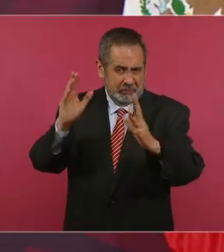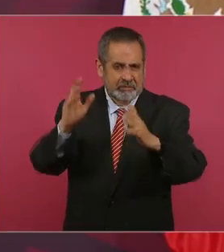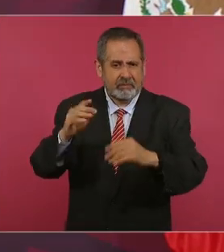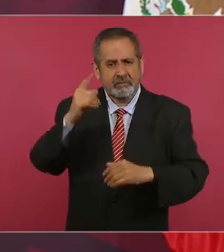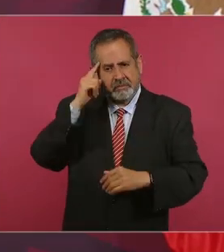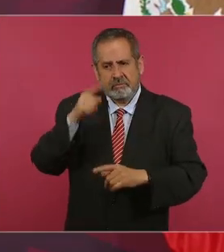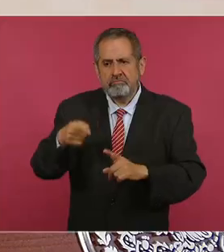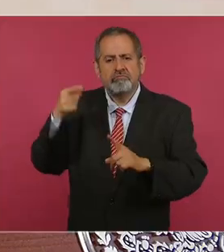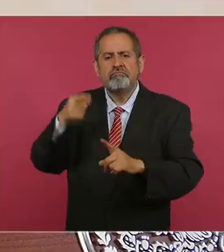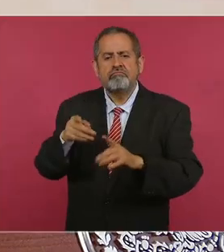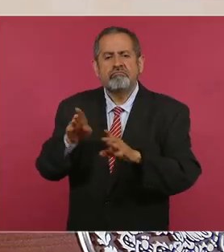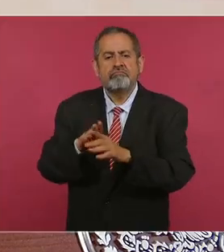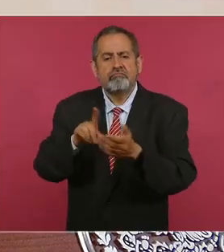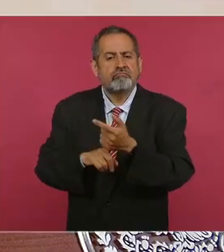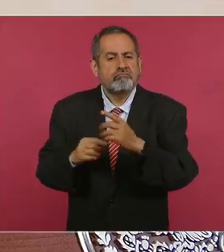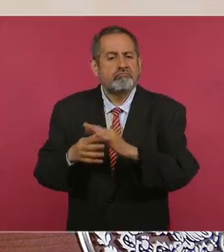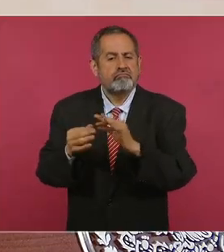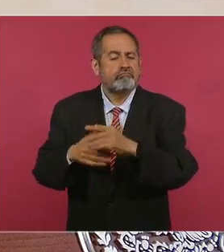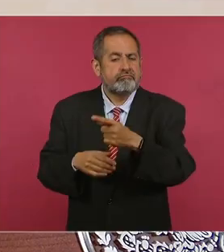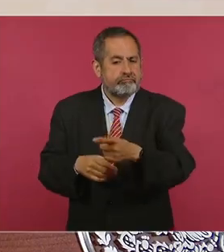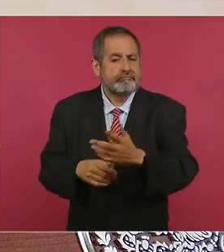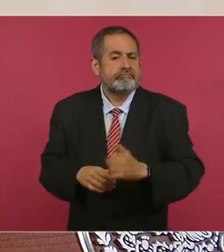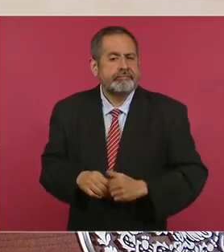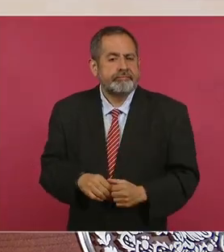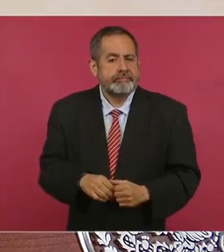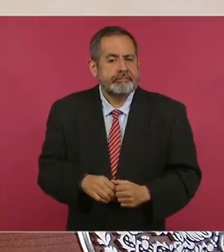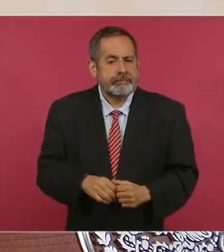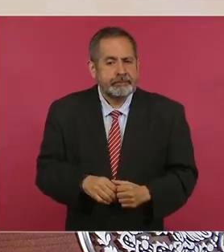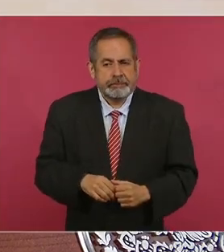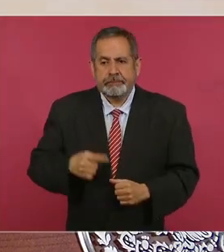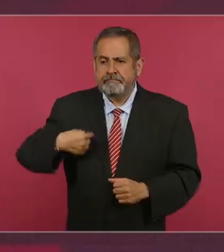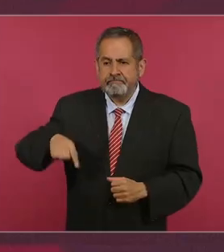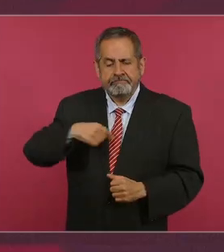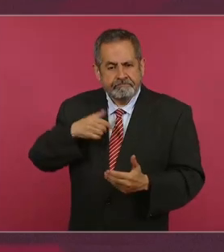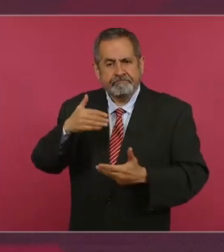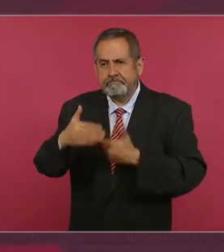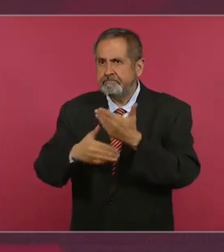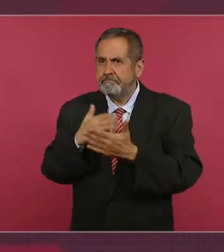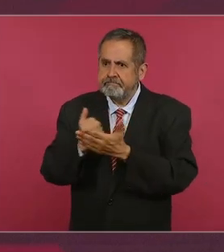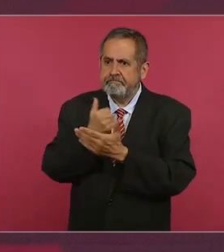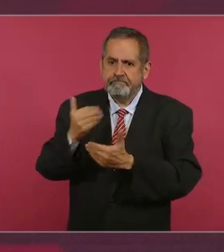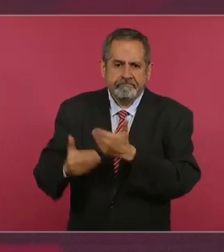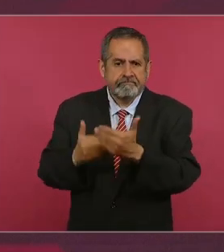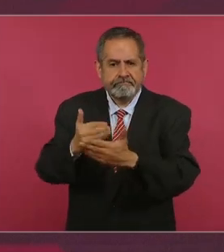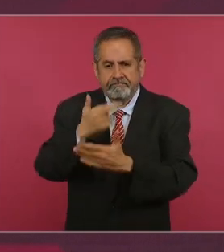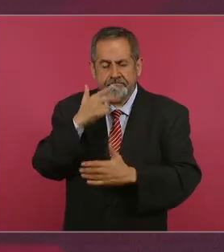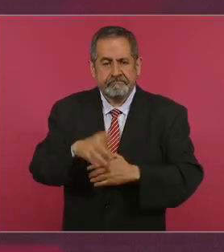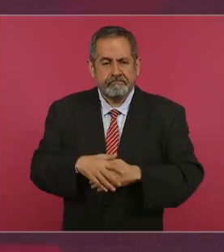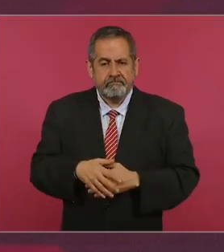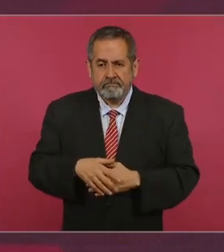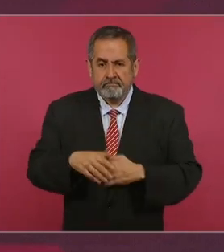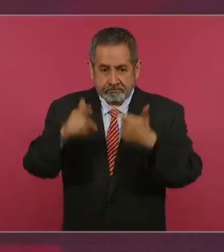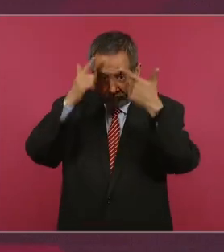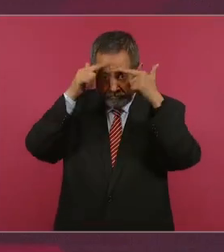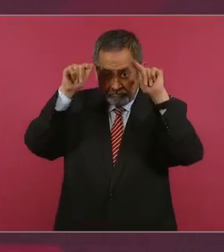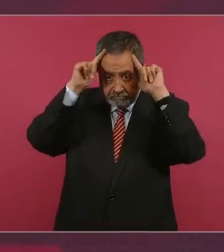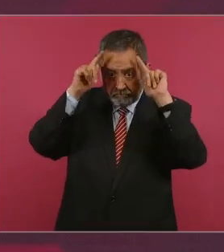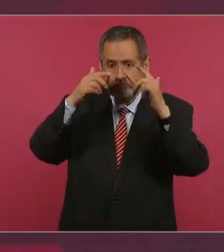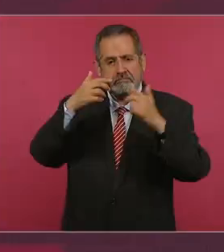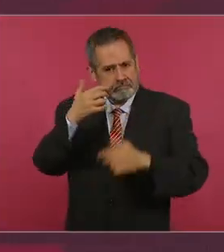para lograr lo que hemos alcanzado, marinos y